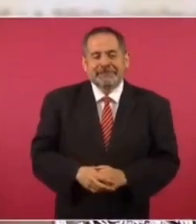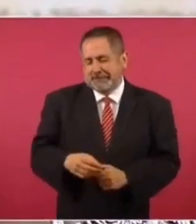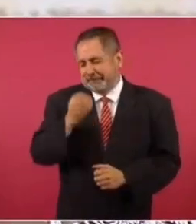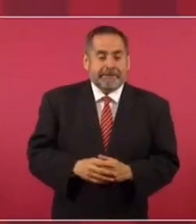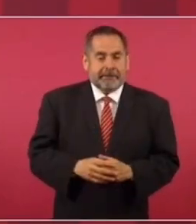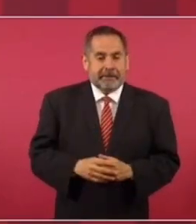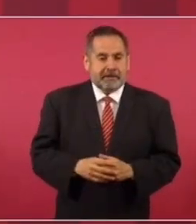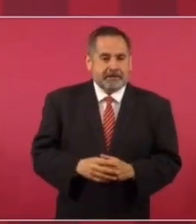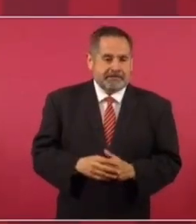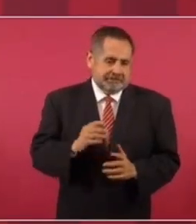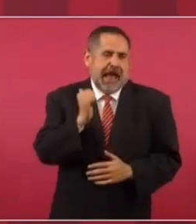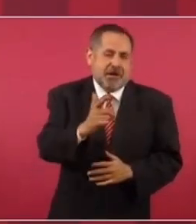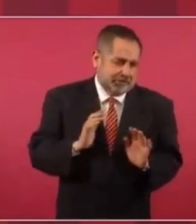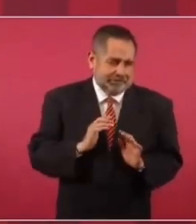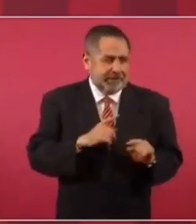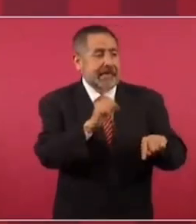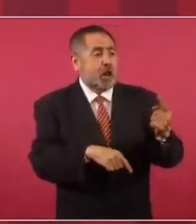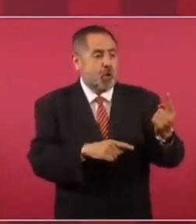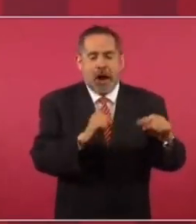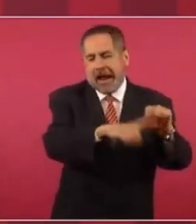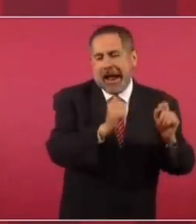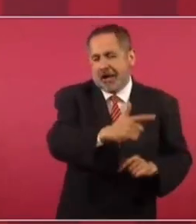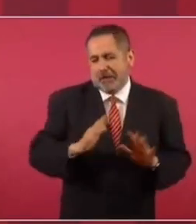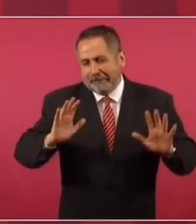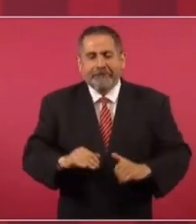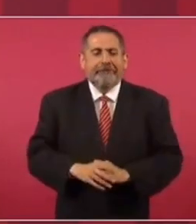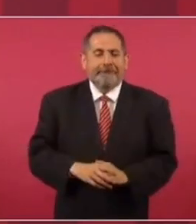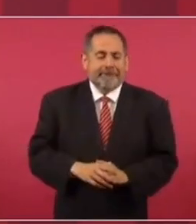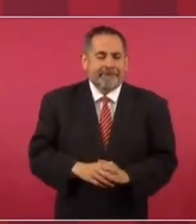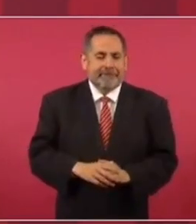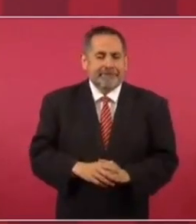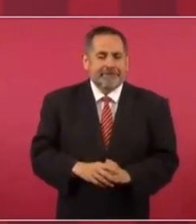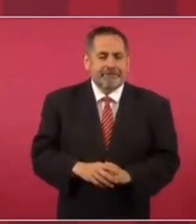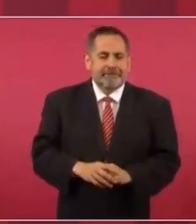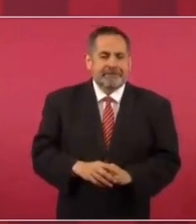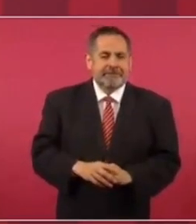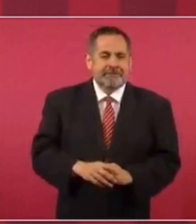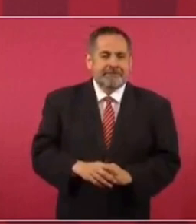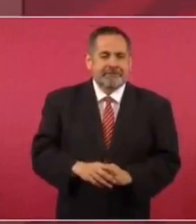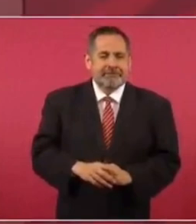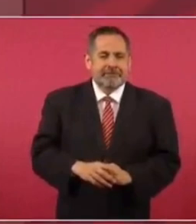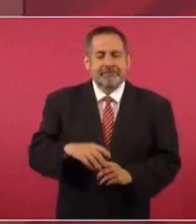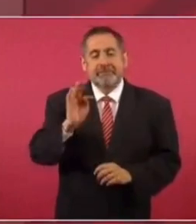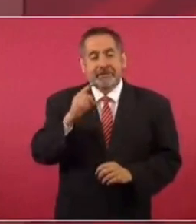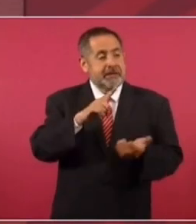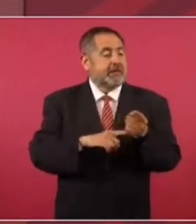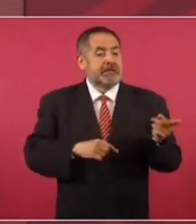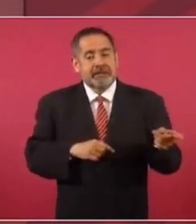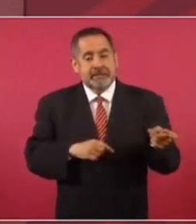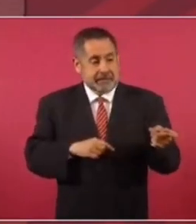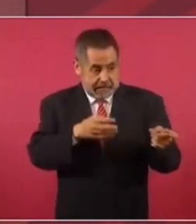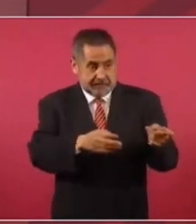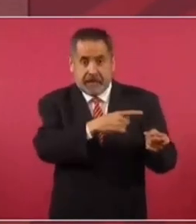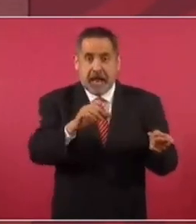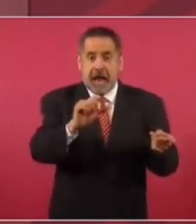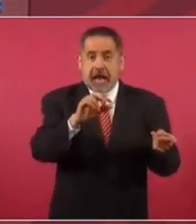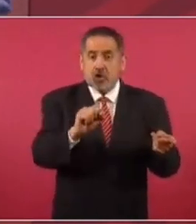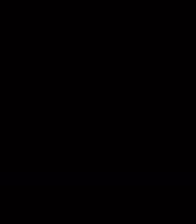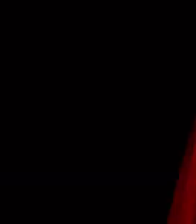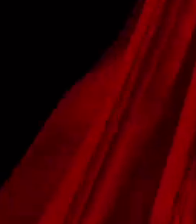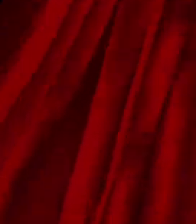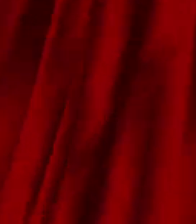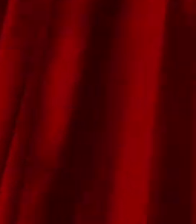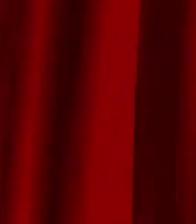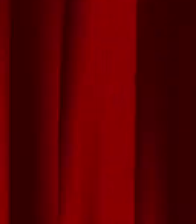Es buenísimo. Algo es algo, ¿no? Si acepta el señor Loret de Mola.